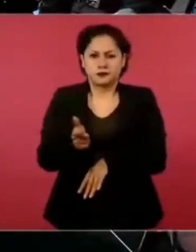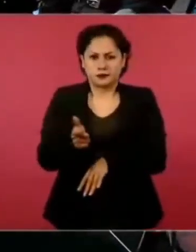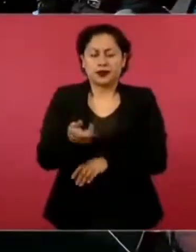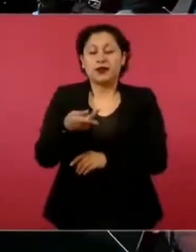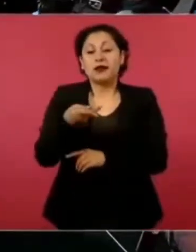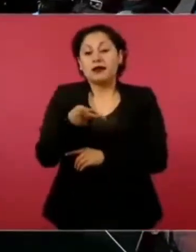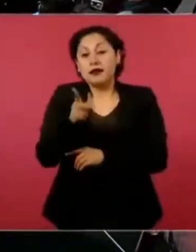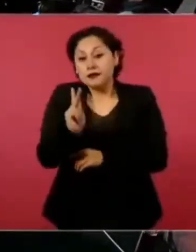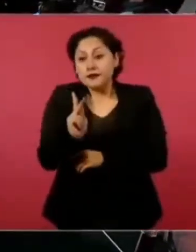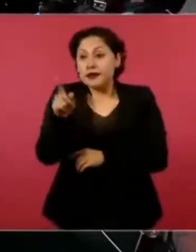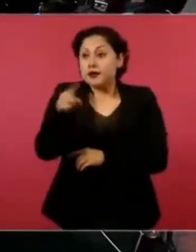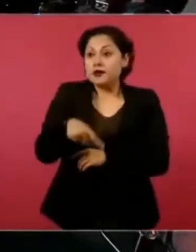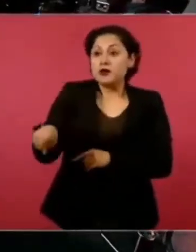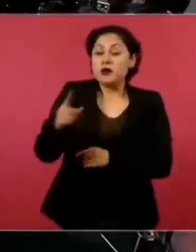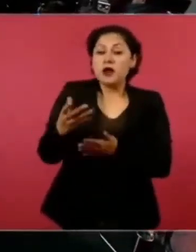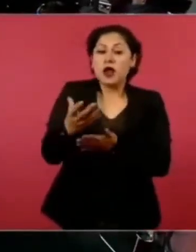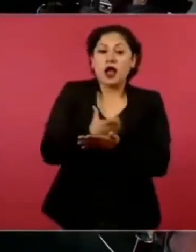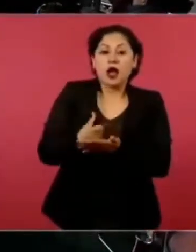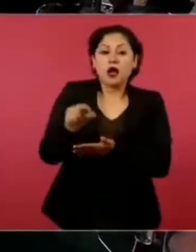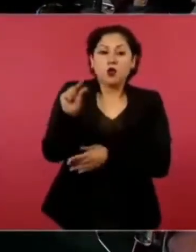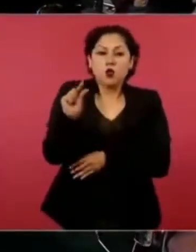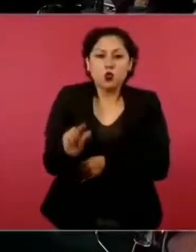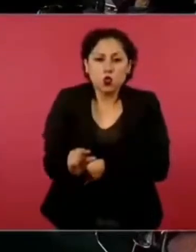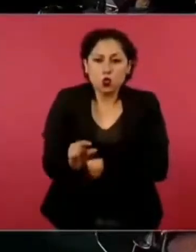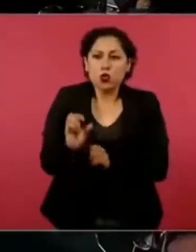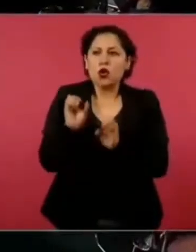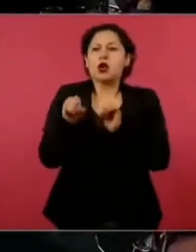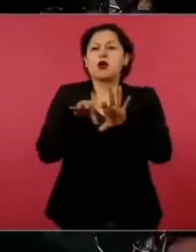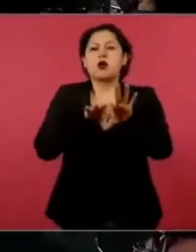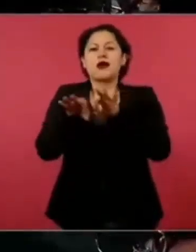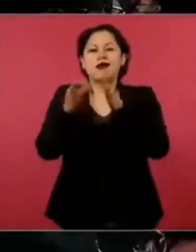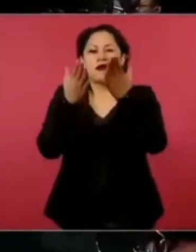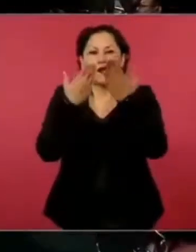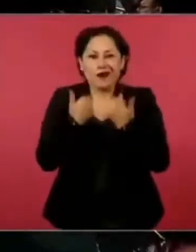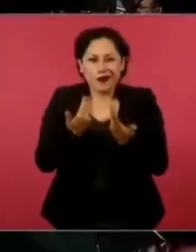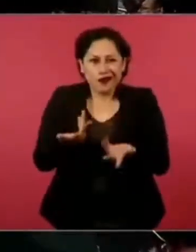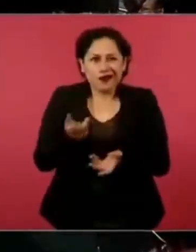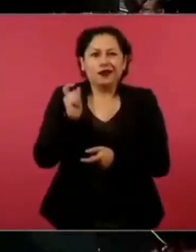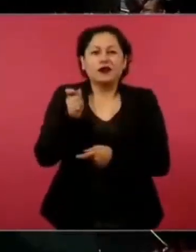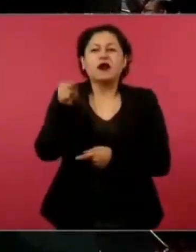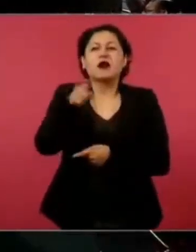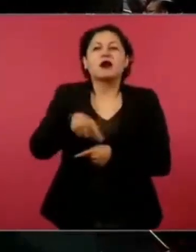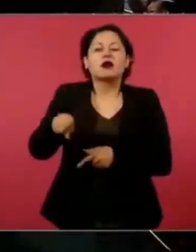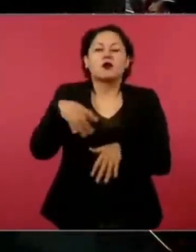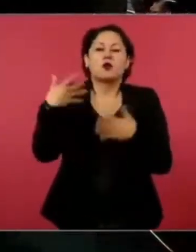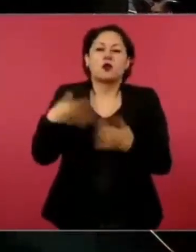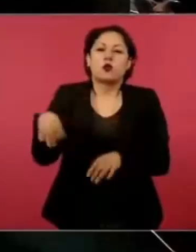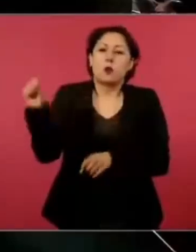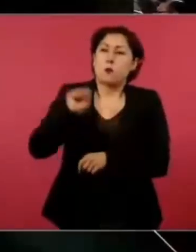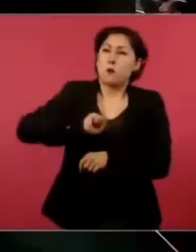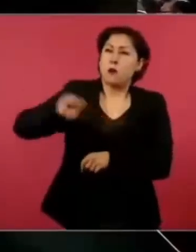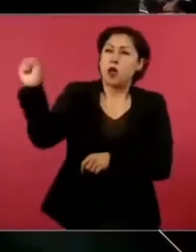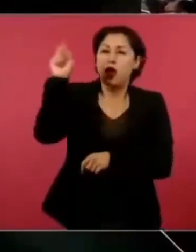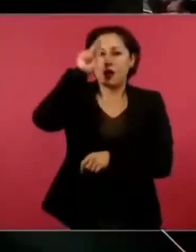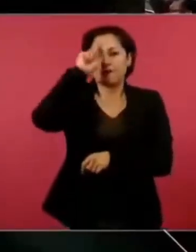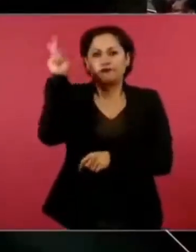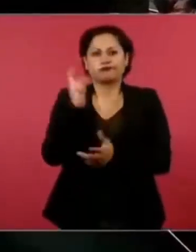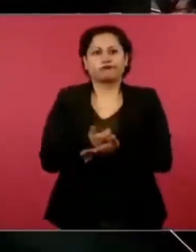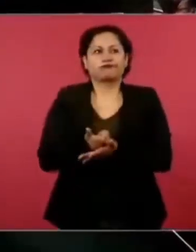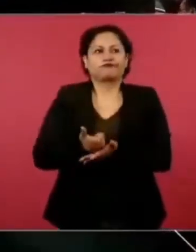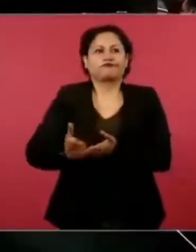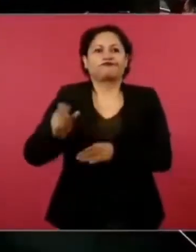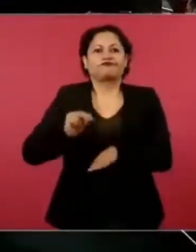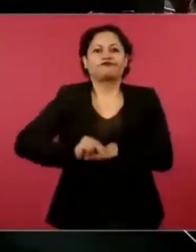le pega más el que haya carestía, el que haya inflación. Entonces, por eso